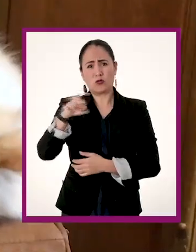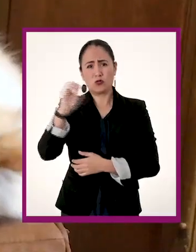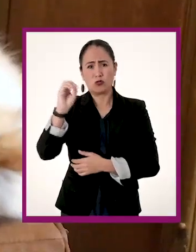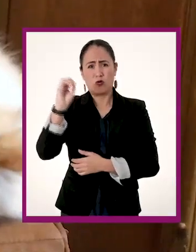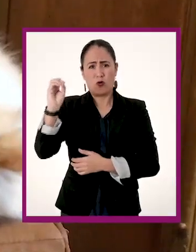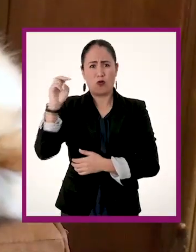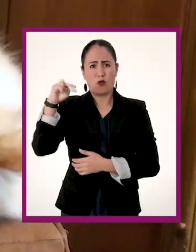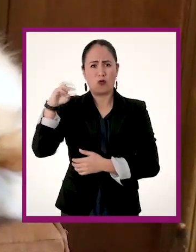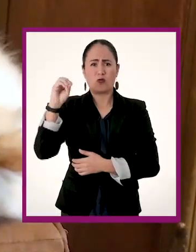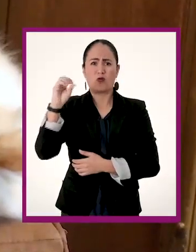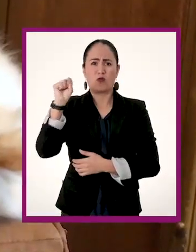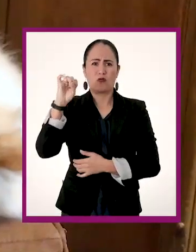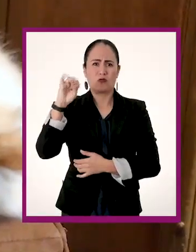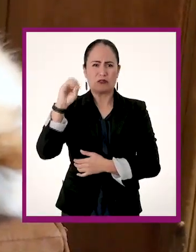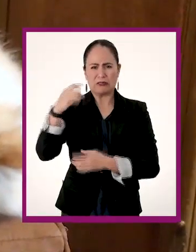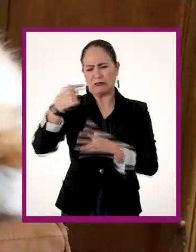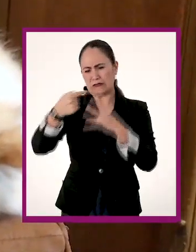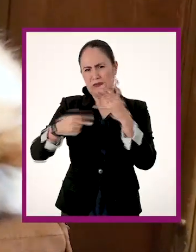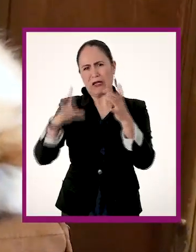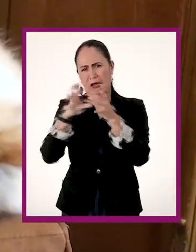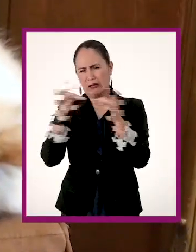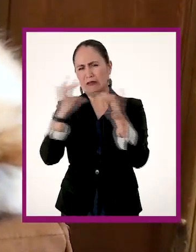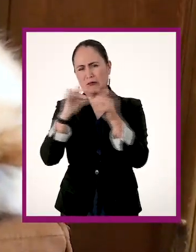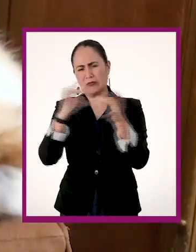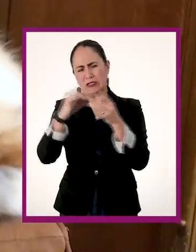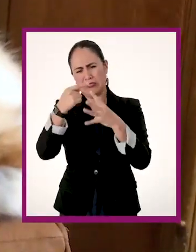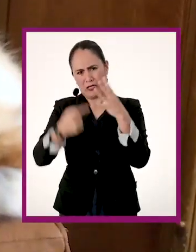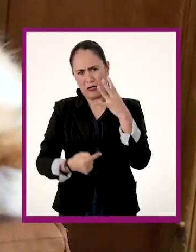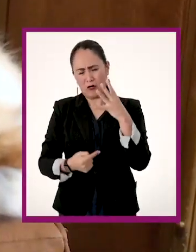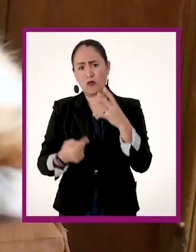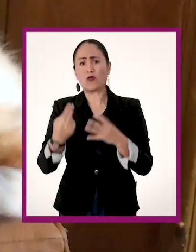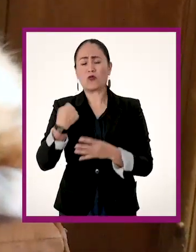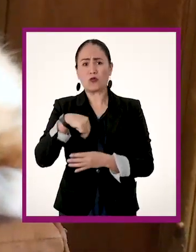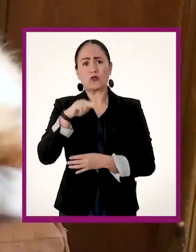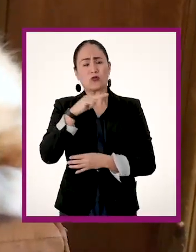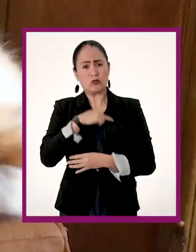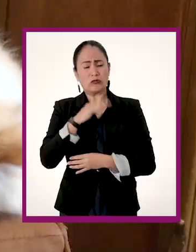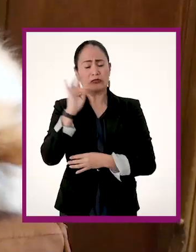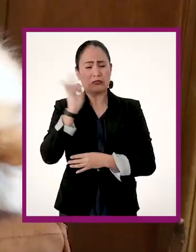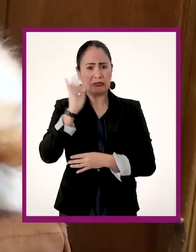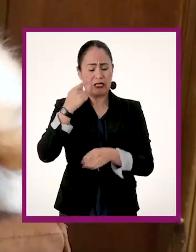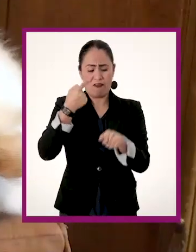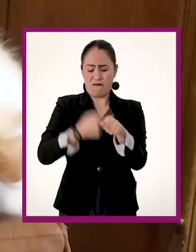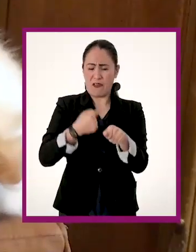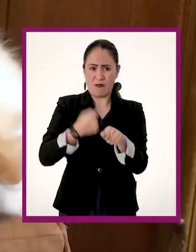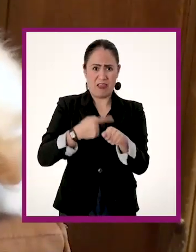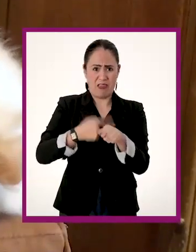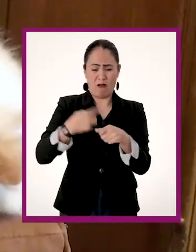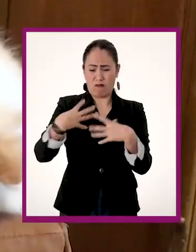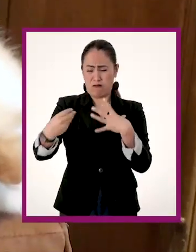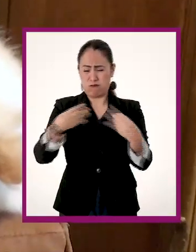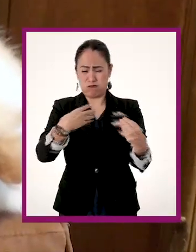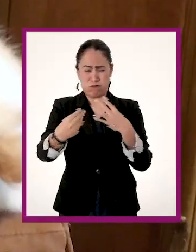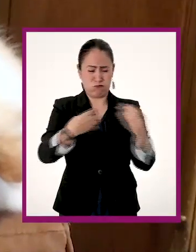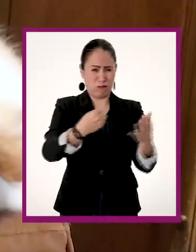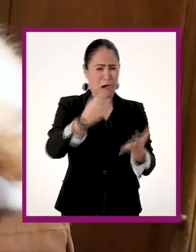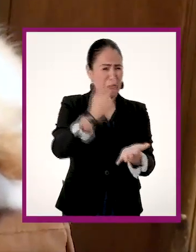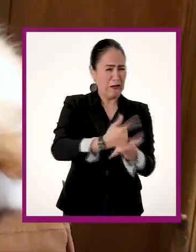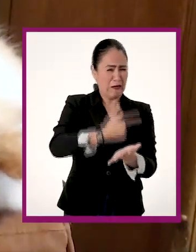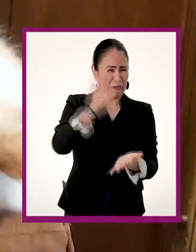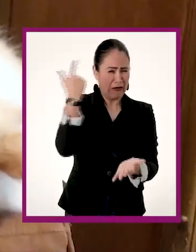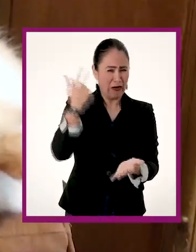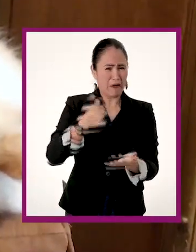zoonosis o una antropozoonosis, y sí nos hicieron ver que ya tratándose de una pandemia es algo